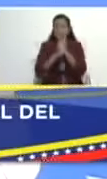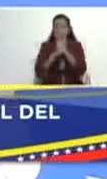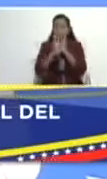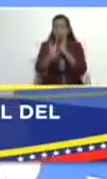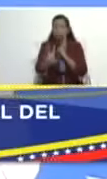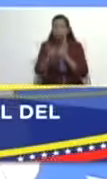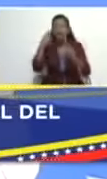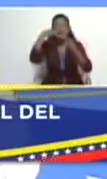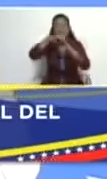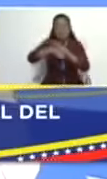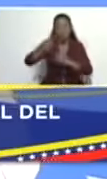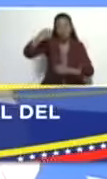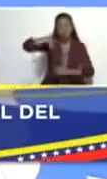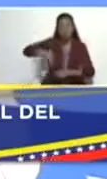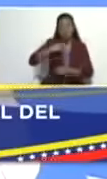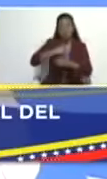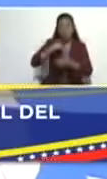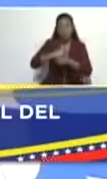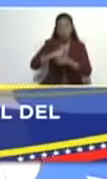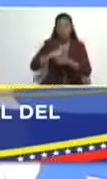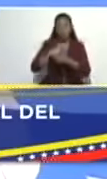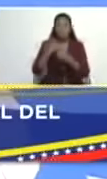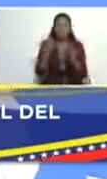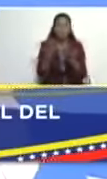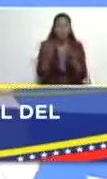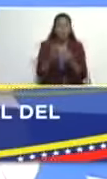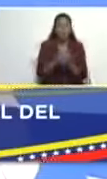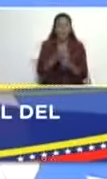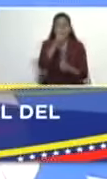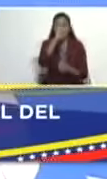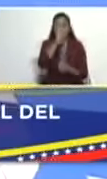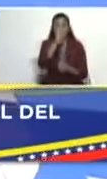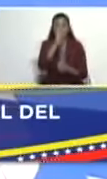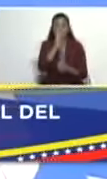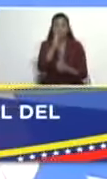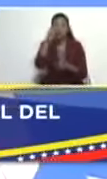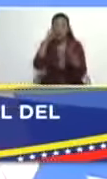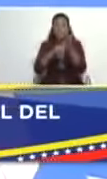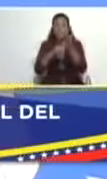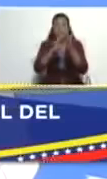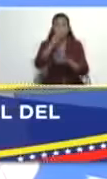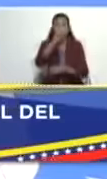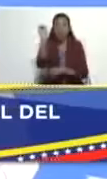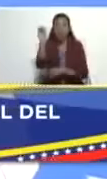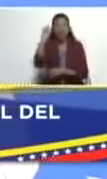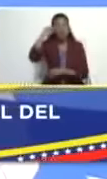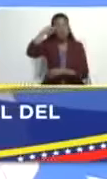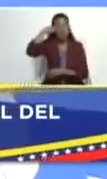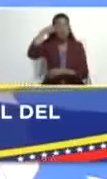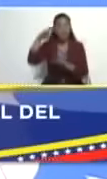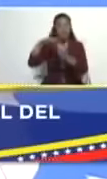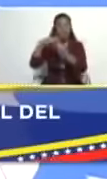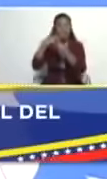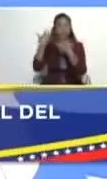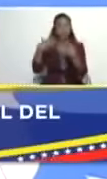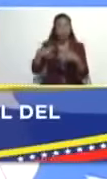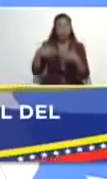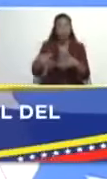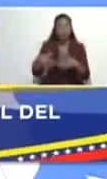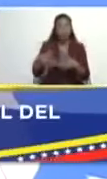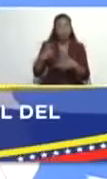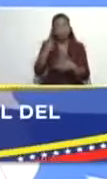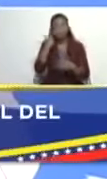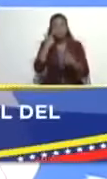El ingreso de los trabajadores llegó a ser, en el año 2020, ustedes recuerdan, teníamos